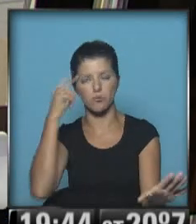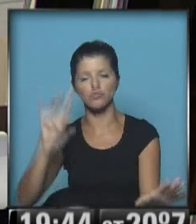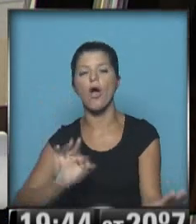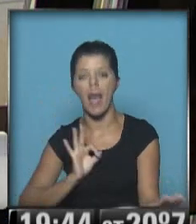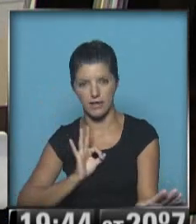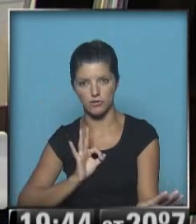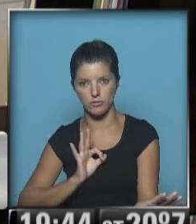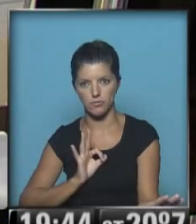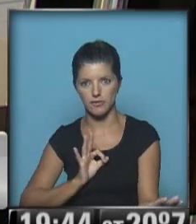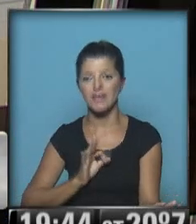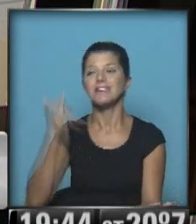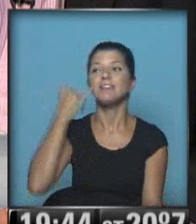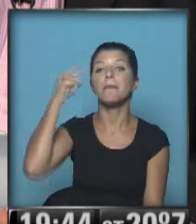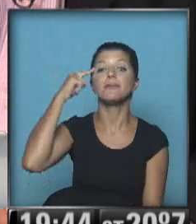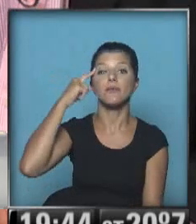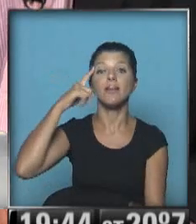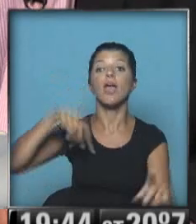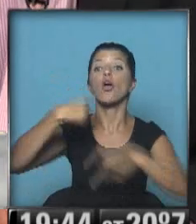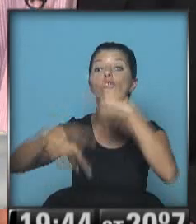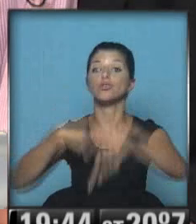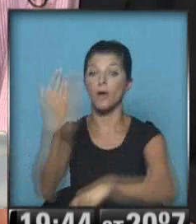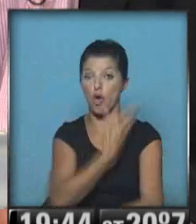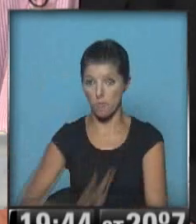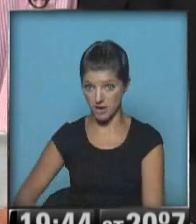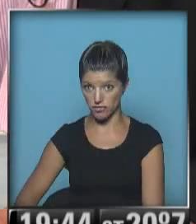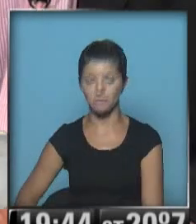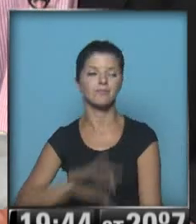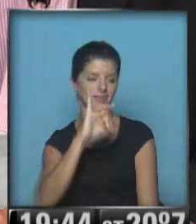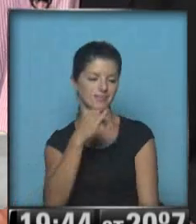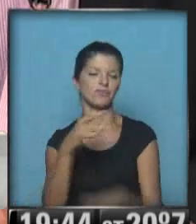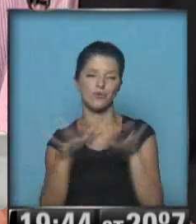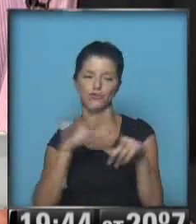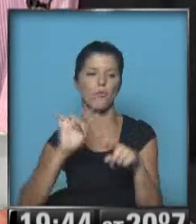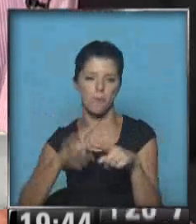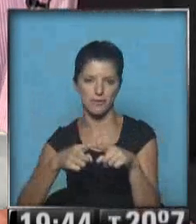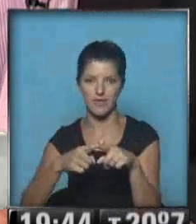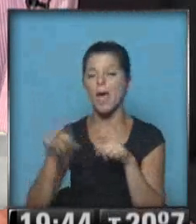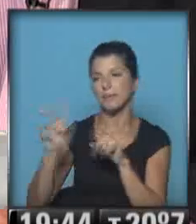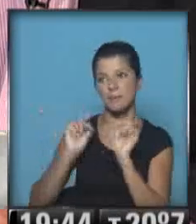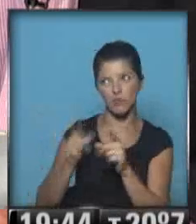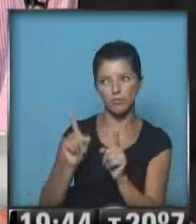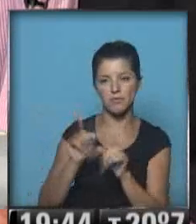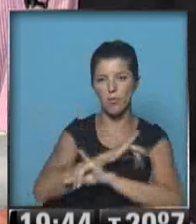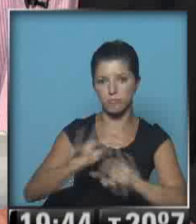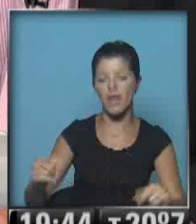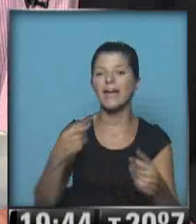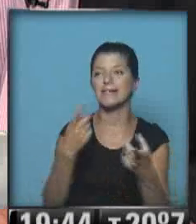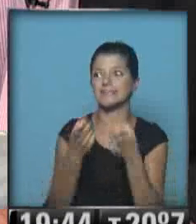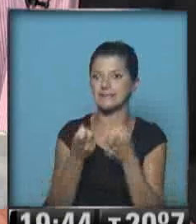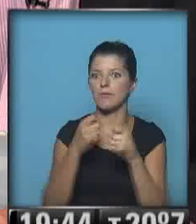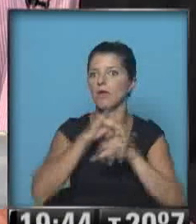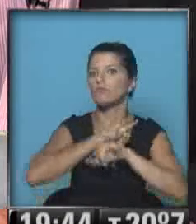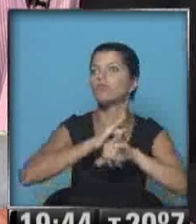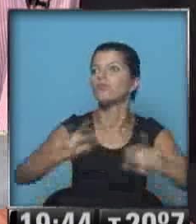lavar la imagen del país en una continuidad Así es es un moment parece que por ahí pasaba también la cuestión no la necesidad de poder